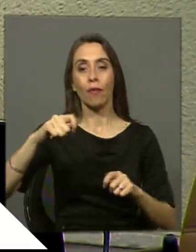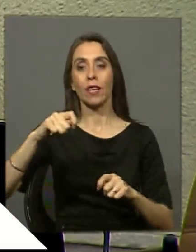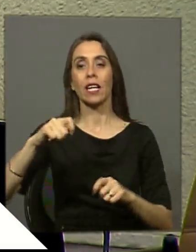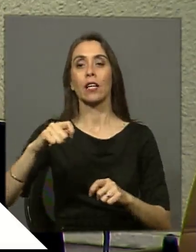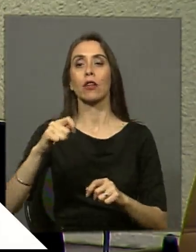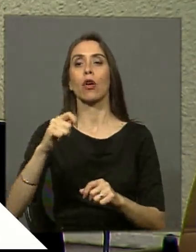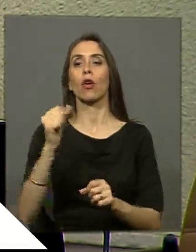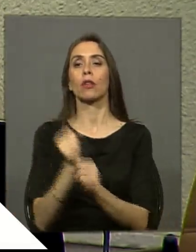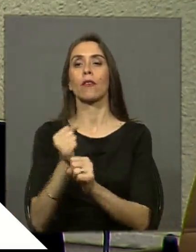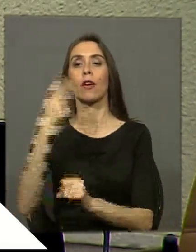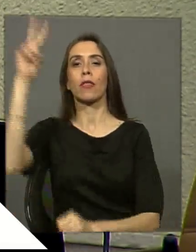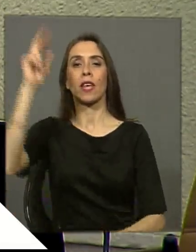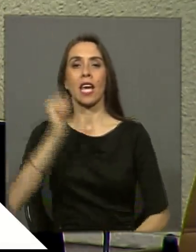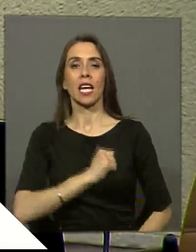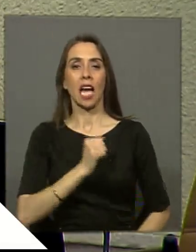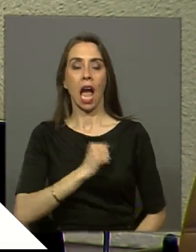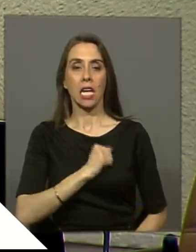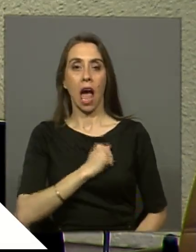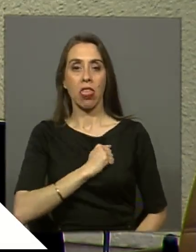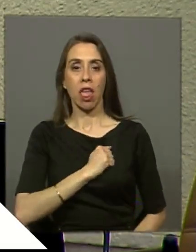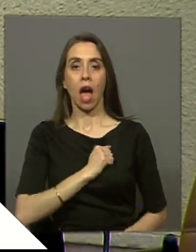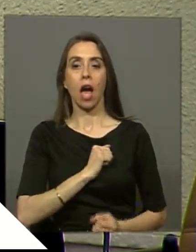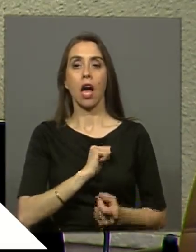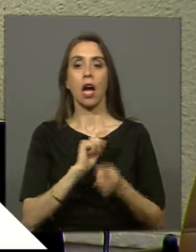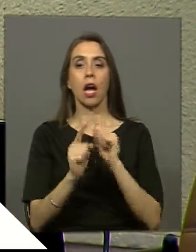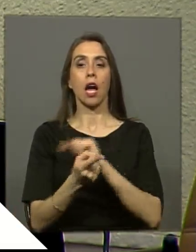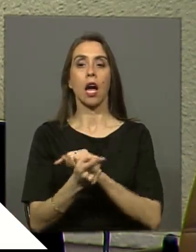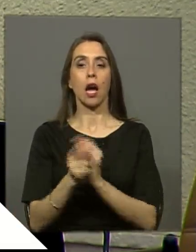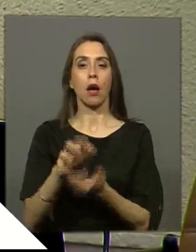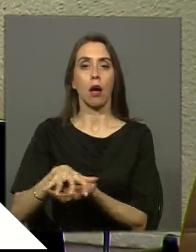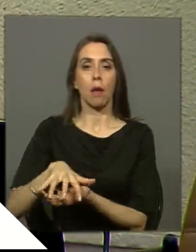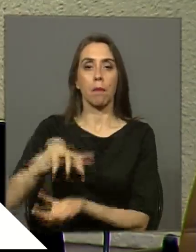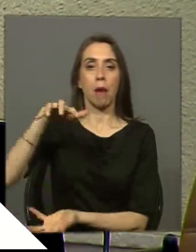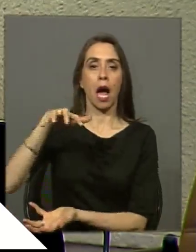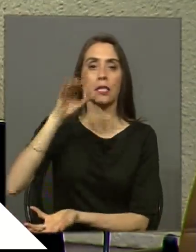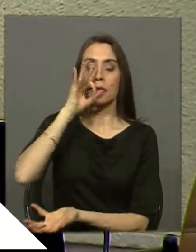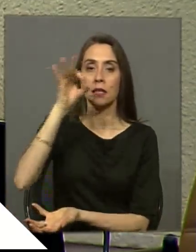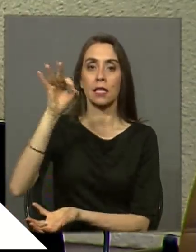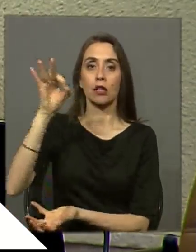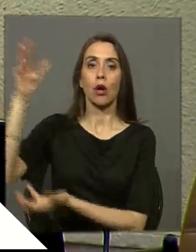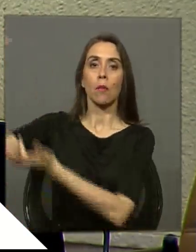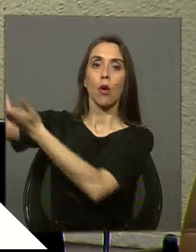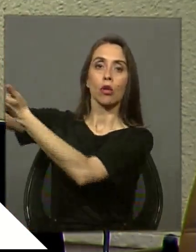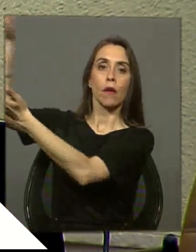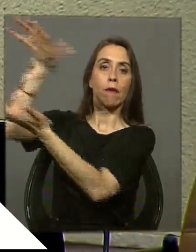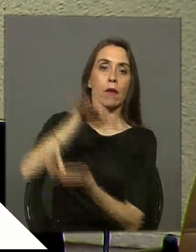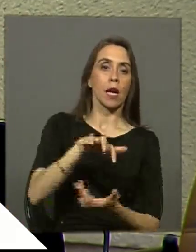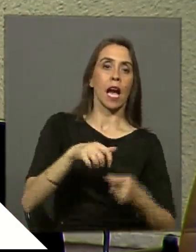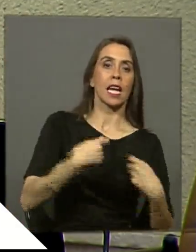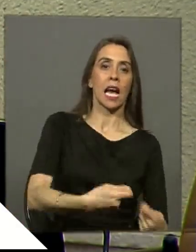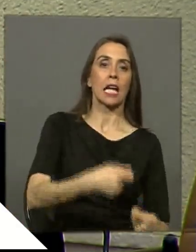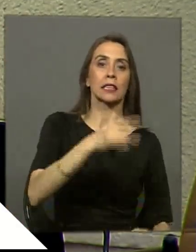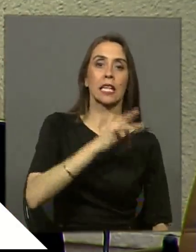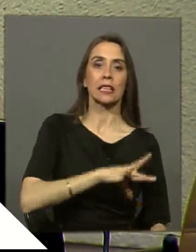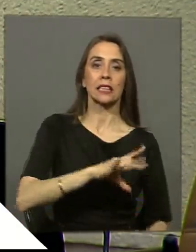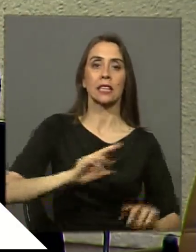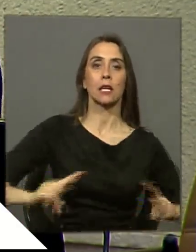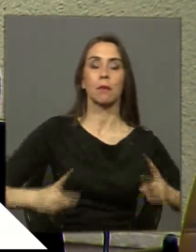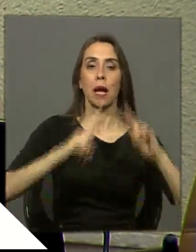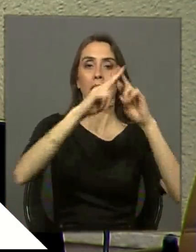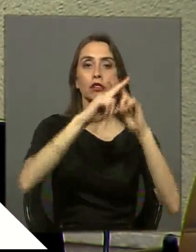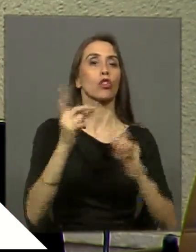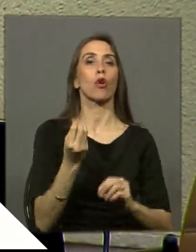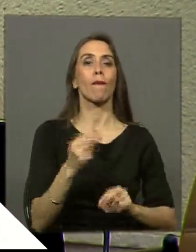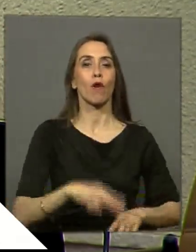puedan enriquecerse en proyectos de infraestructura en Chile y que no es bueno que los